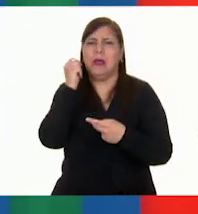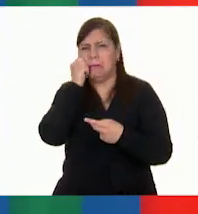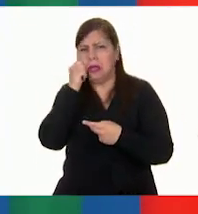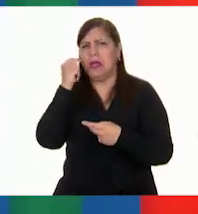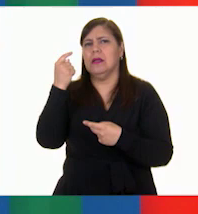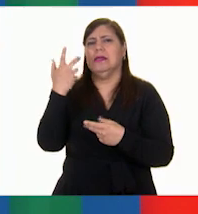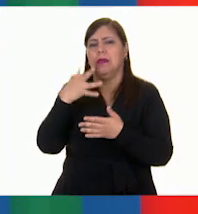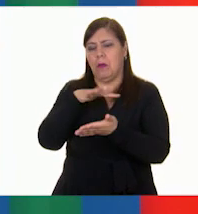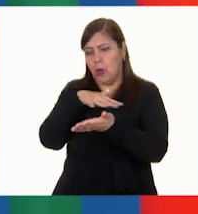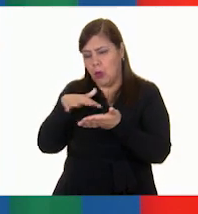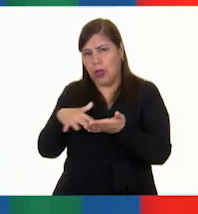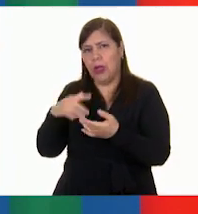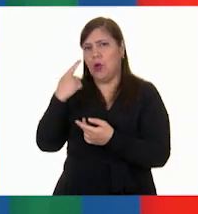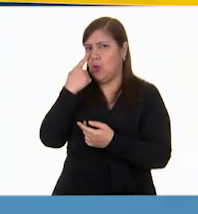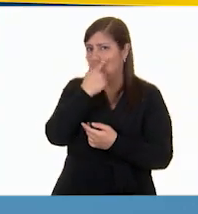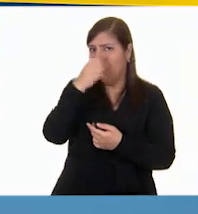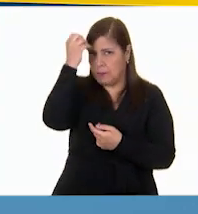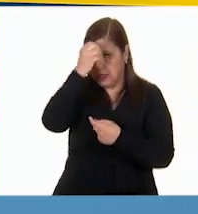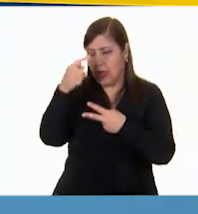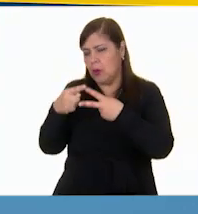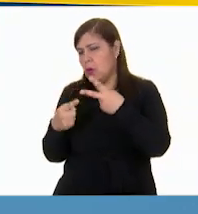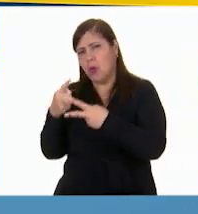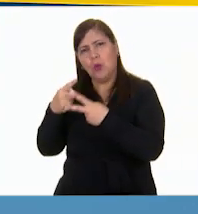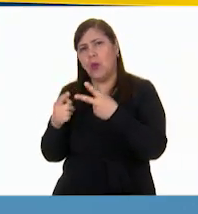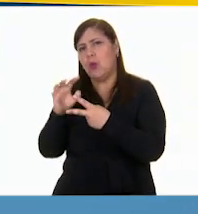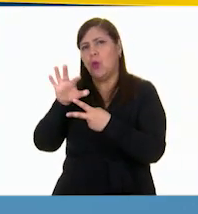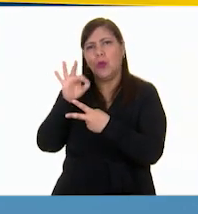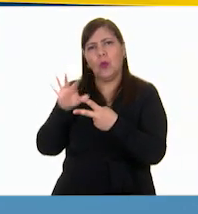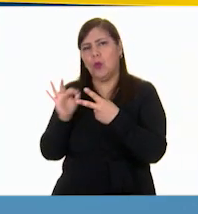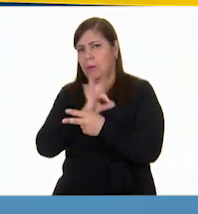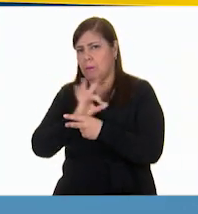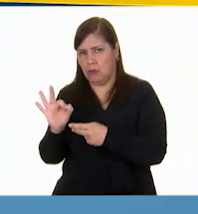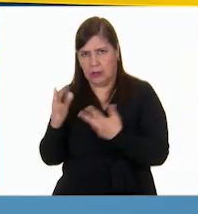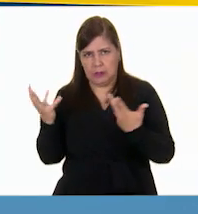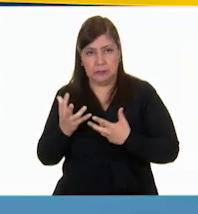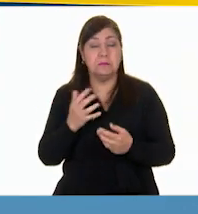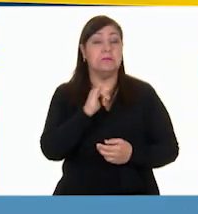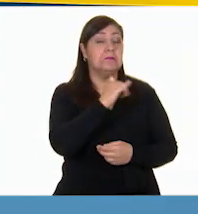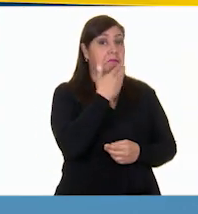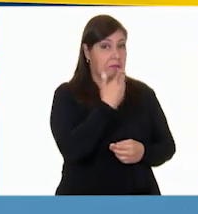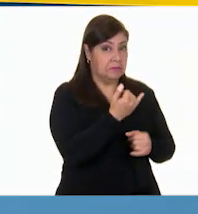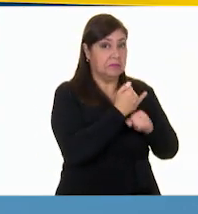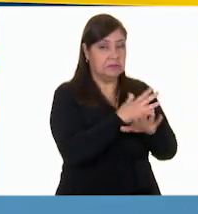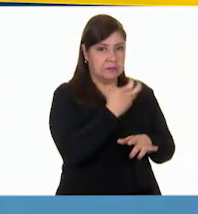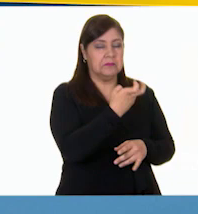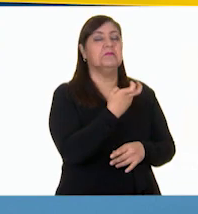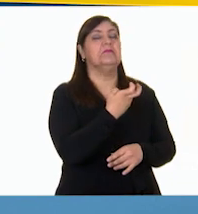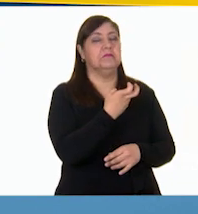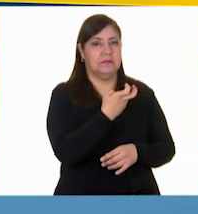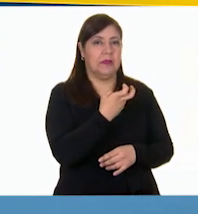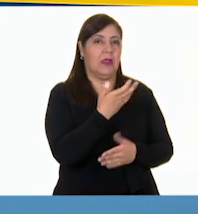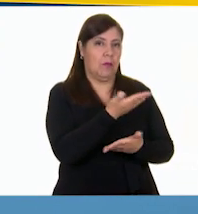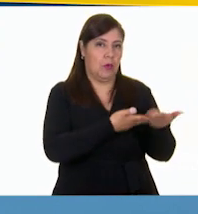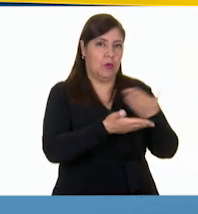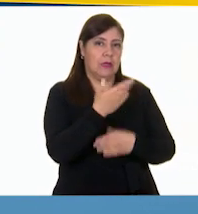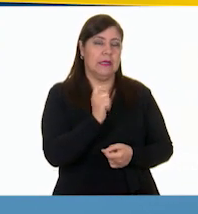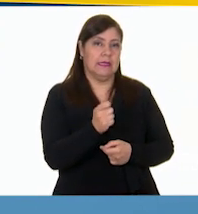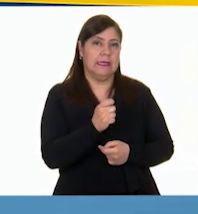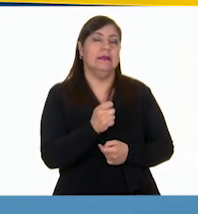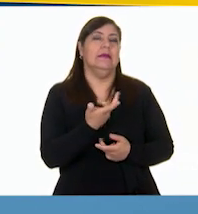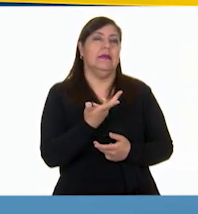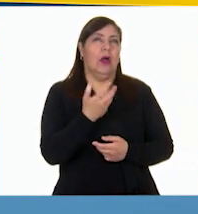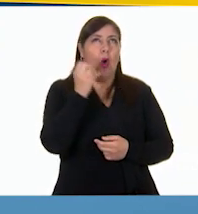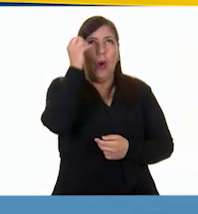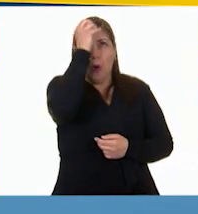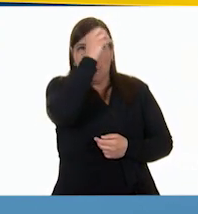de opiniones. María, muy buena información y es muy relevante lo que compartes. El uso de un tipo